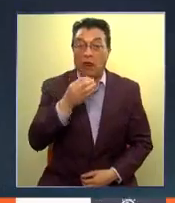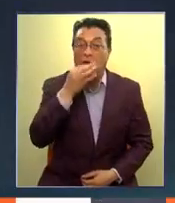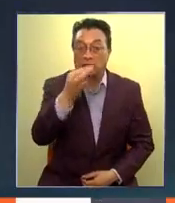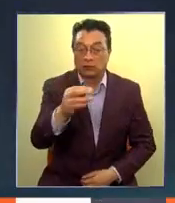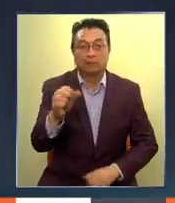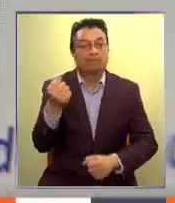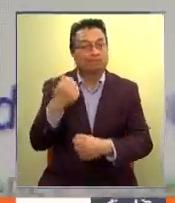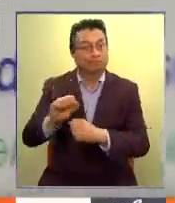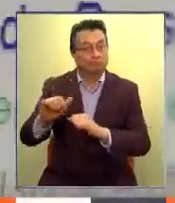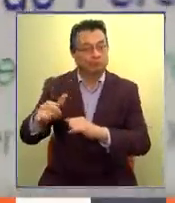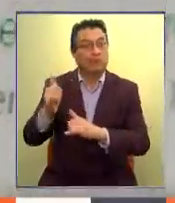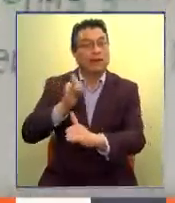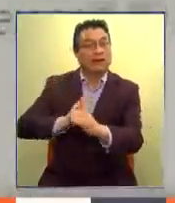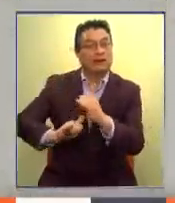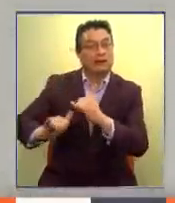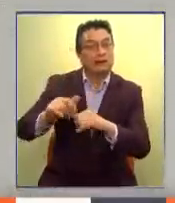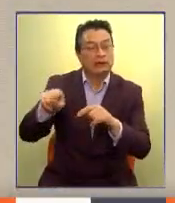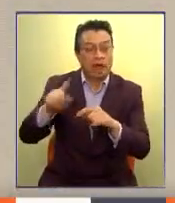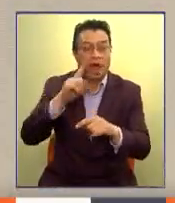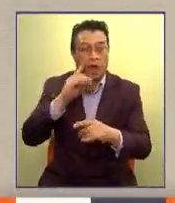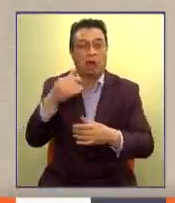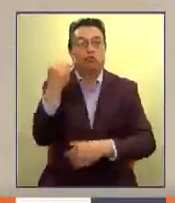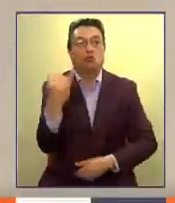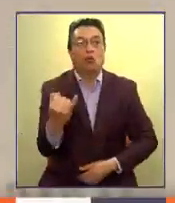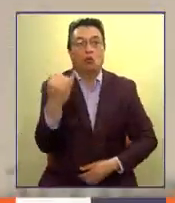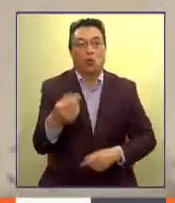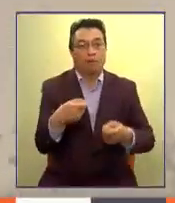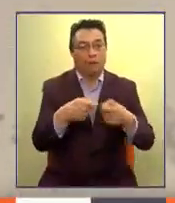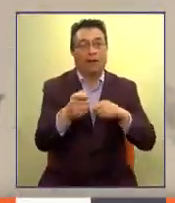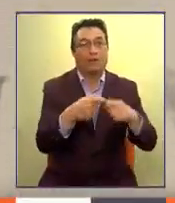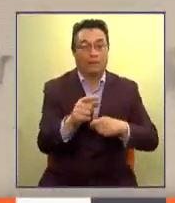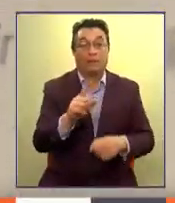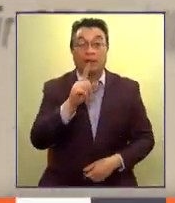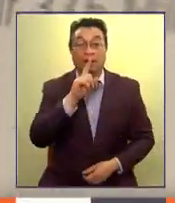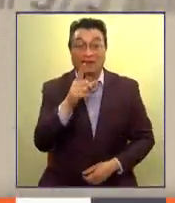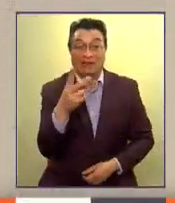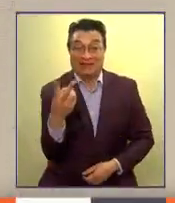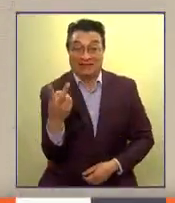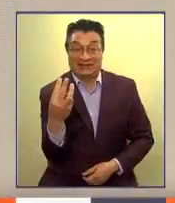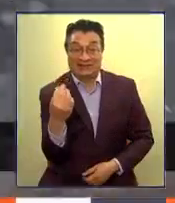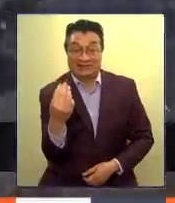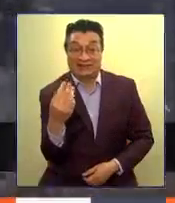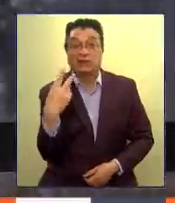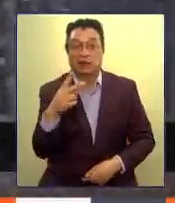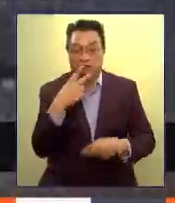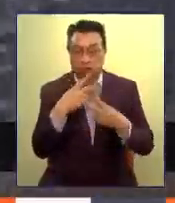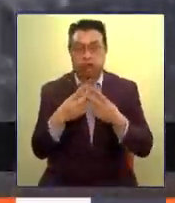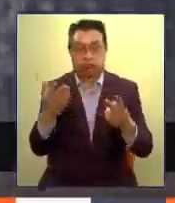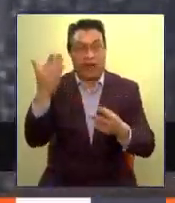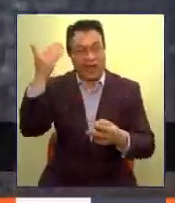internet de medicamentos para adelgazar y hace un tiempo reportajes de teletrece pudo constatarlo